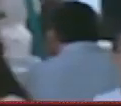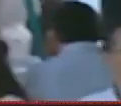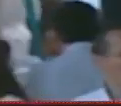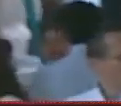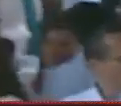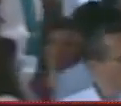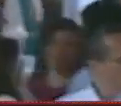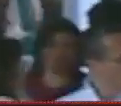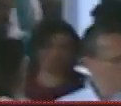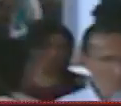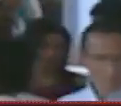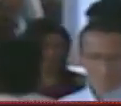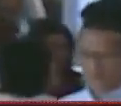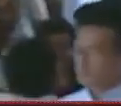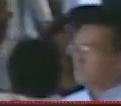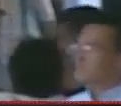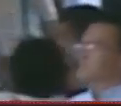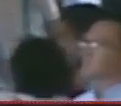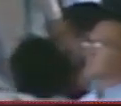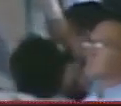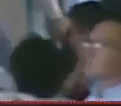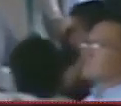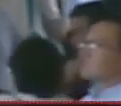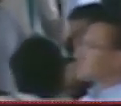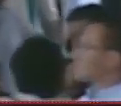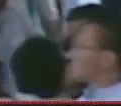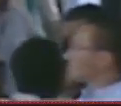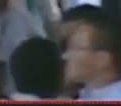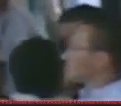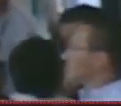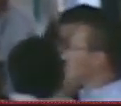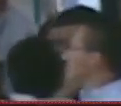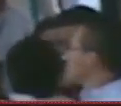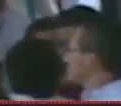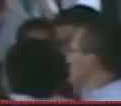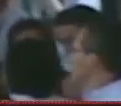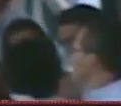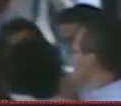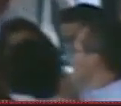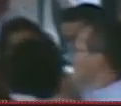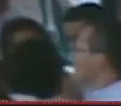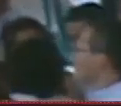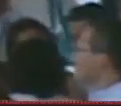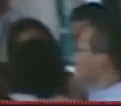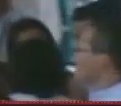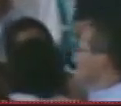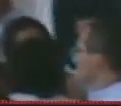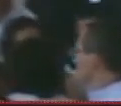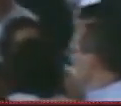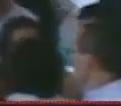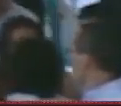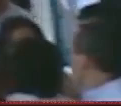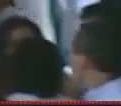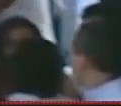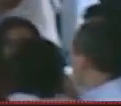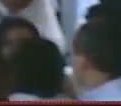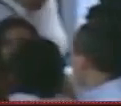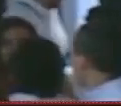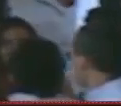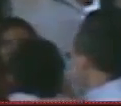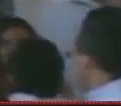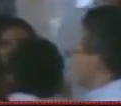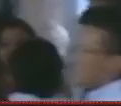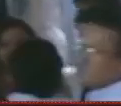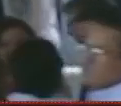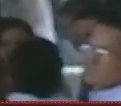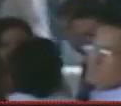el contexto que podemos mencionar de lo que ha sido esta conclusión y de este cierre del cuarto ciclo que se ha desarrollado en nuestro país y en